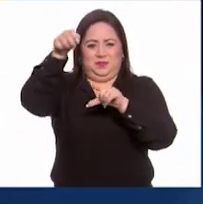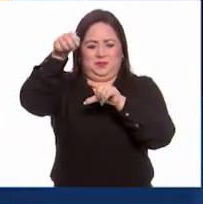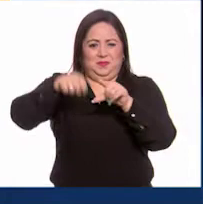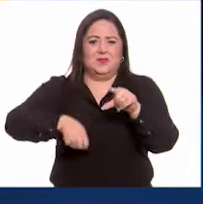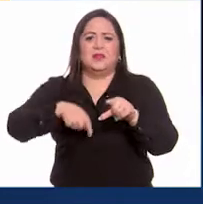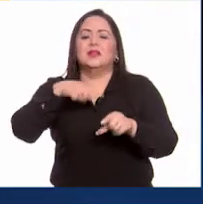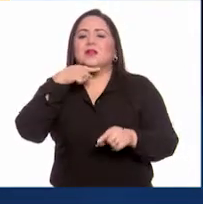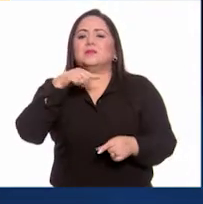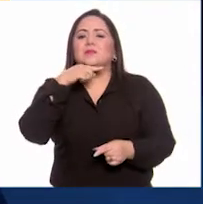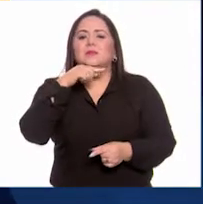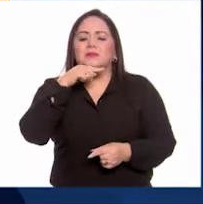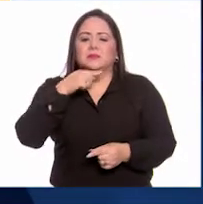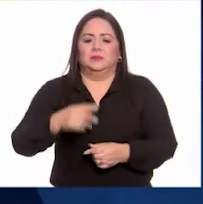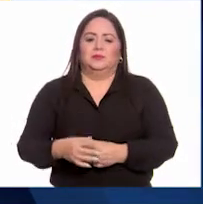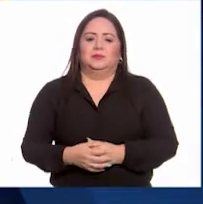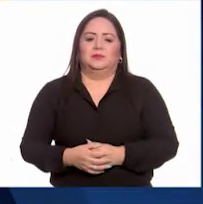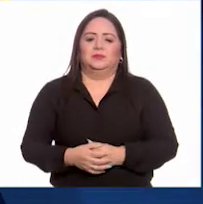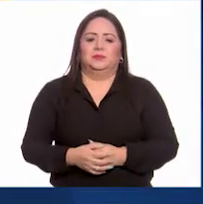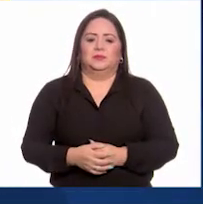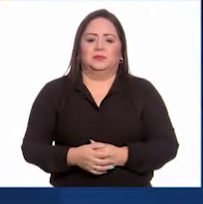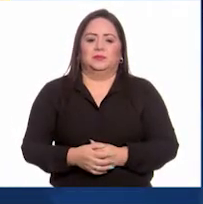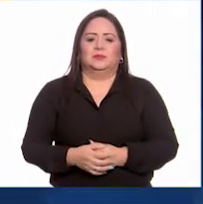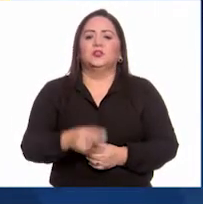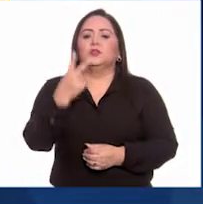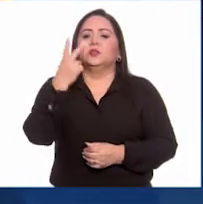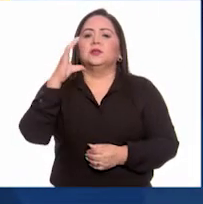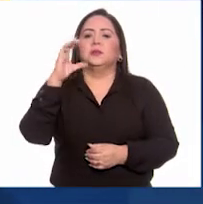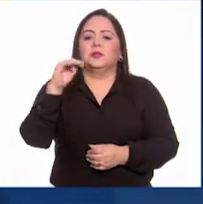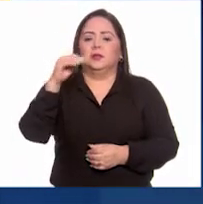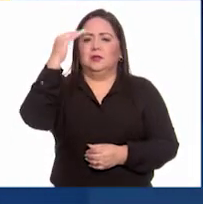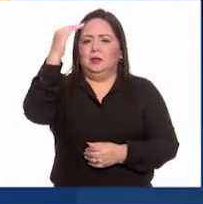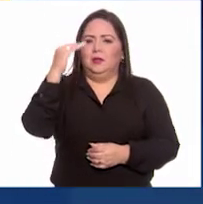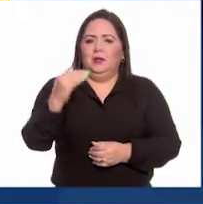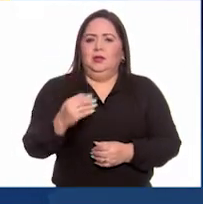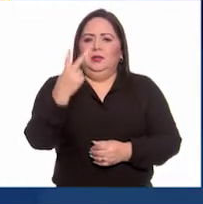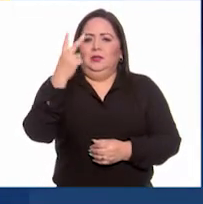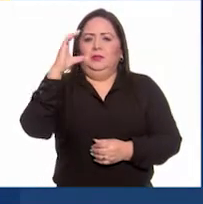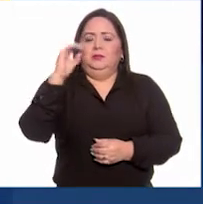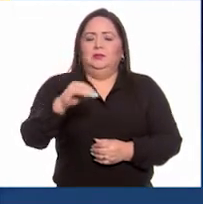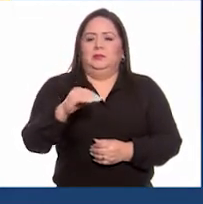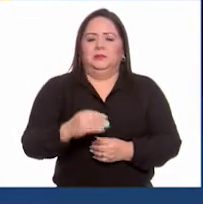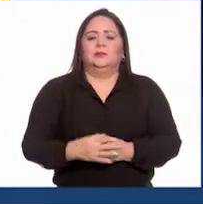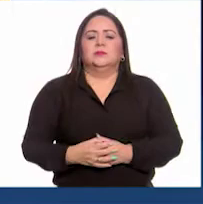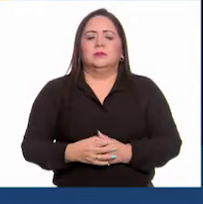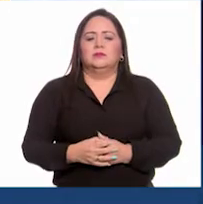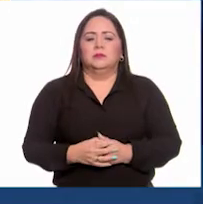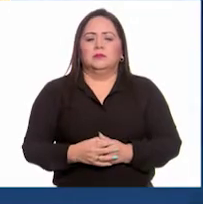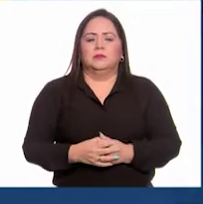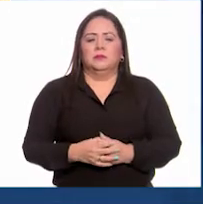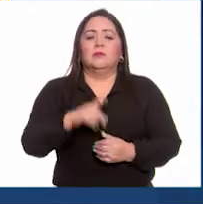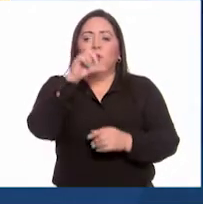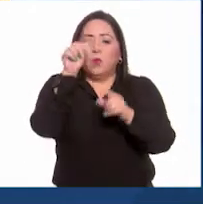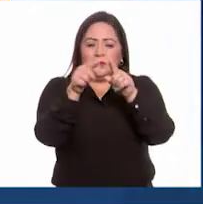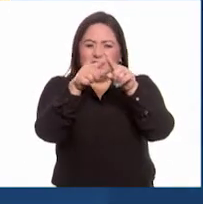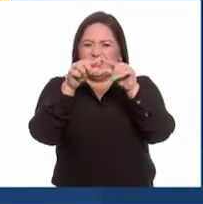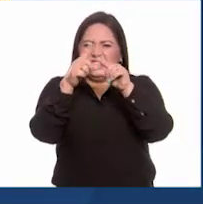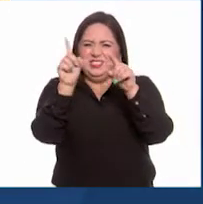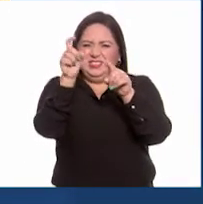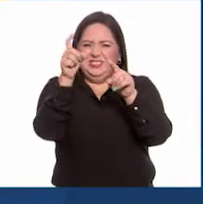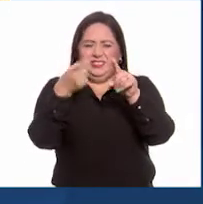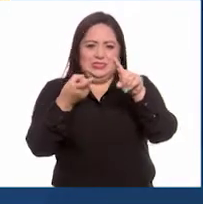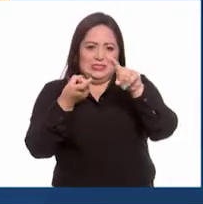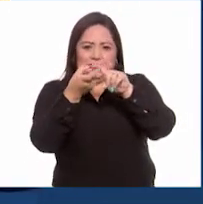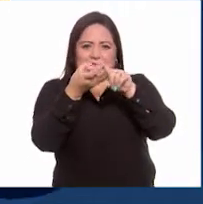ayuda de la regla, marcamos cada 2 centímetros un punto, los cuales vamos a perforar con el